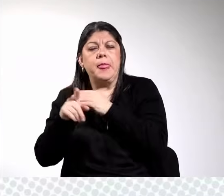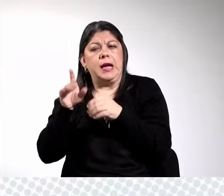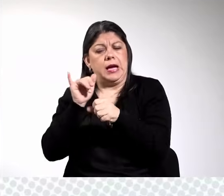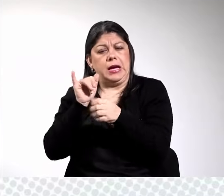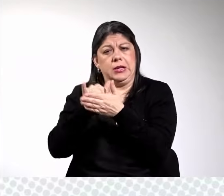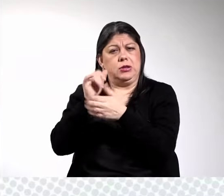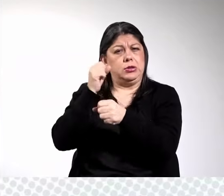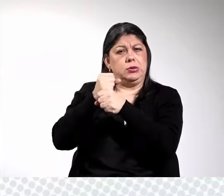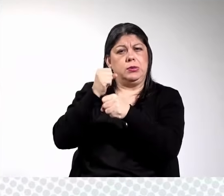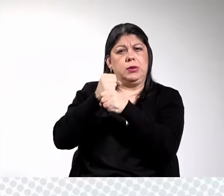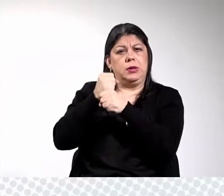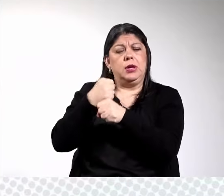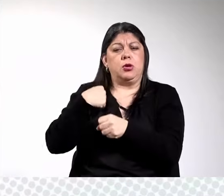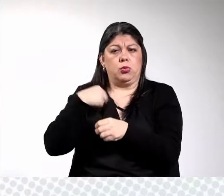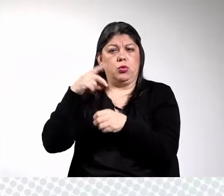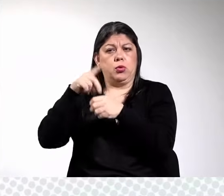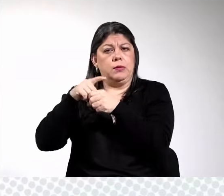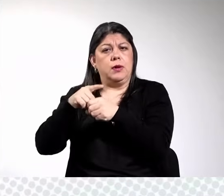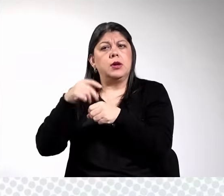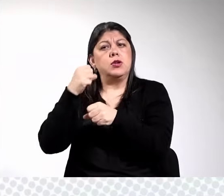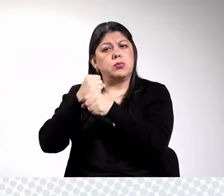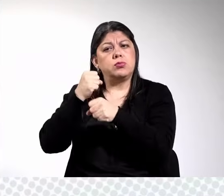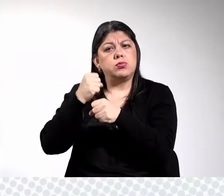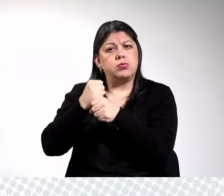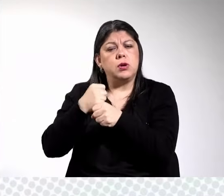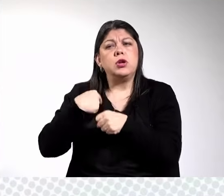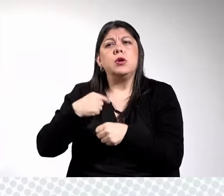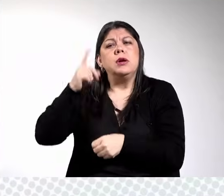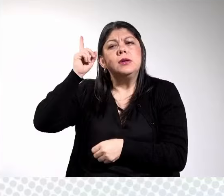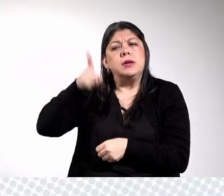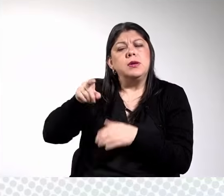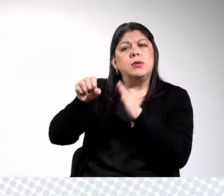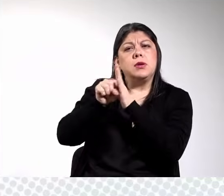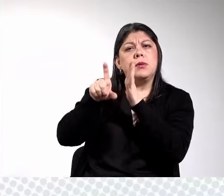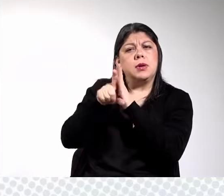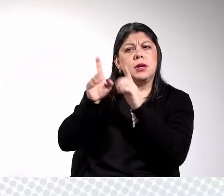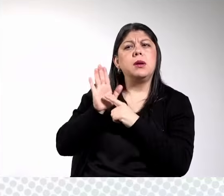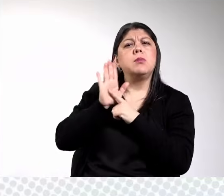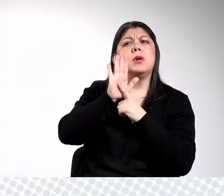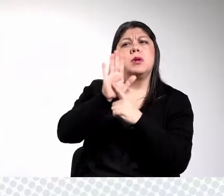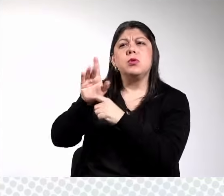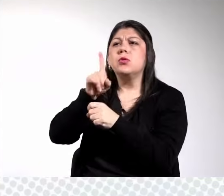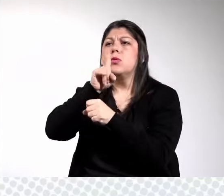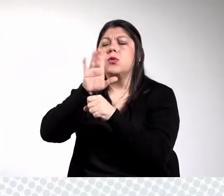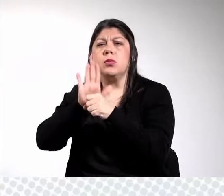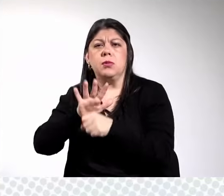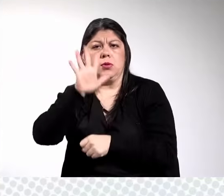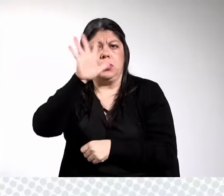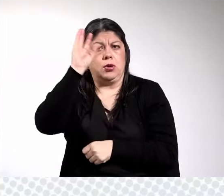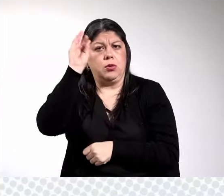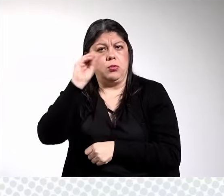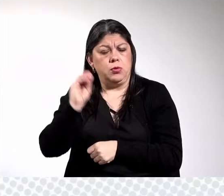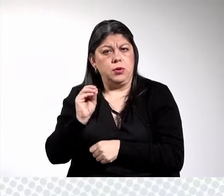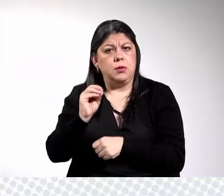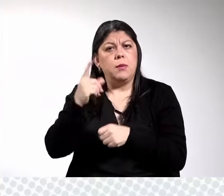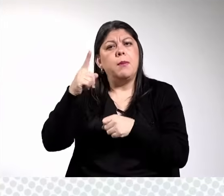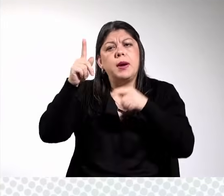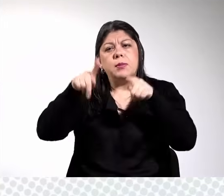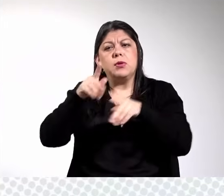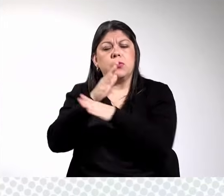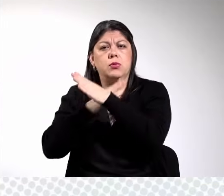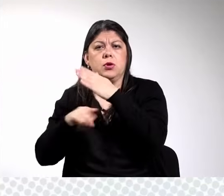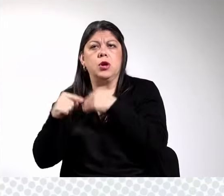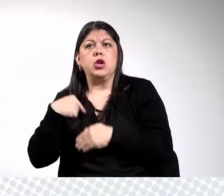ya yo he hecho como diputada. Le he exigido a la Asamblea Legislativa la demostración del cumplimiento del 5%, y voy con toda